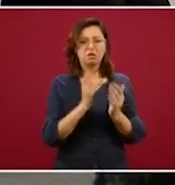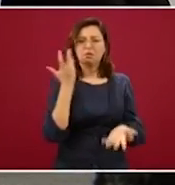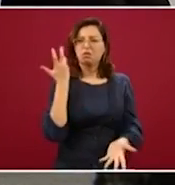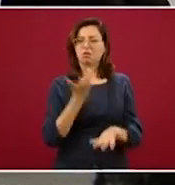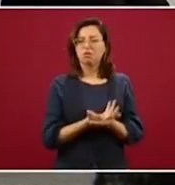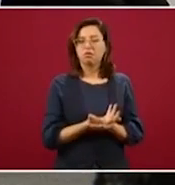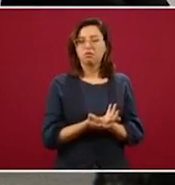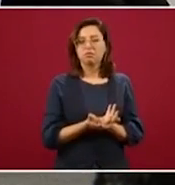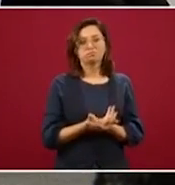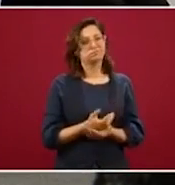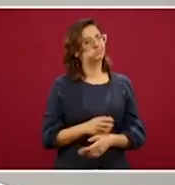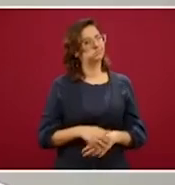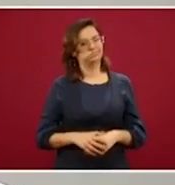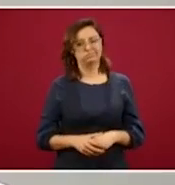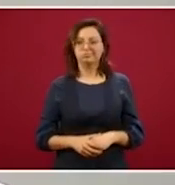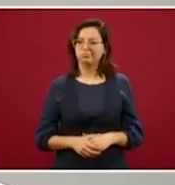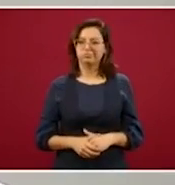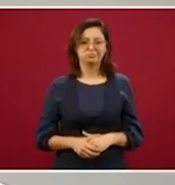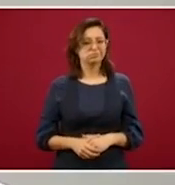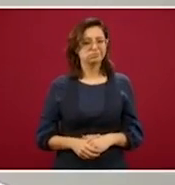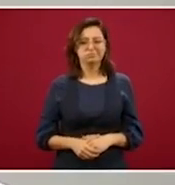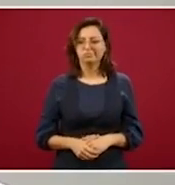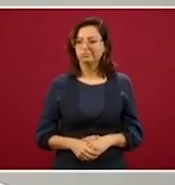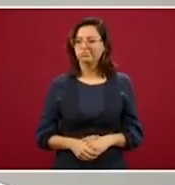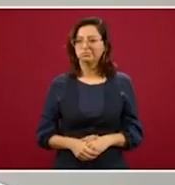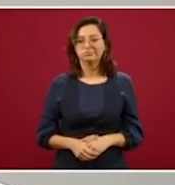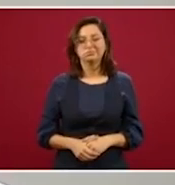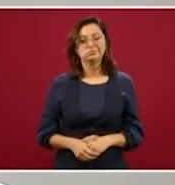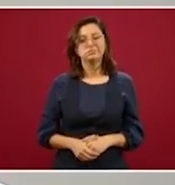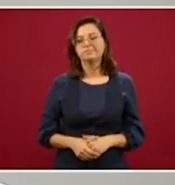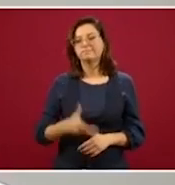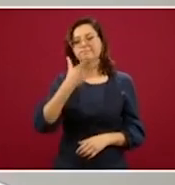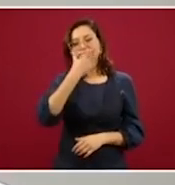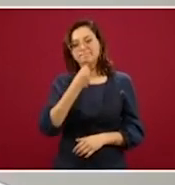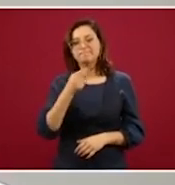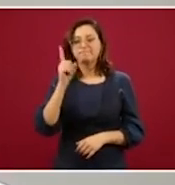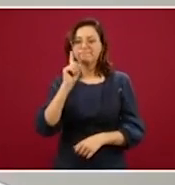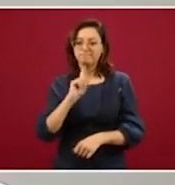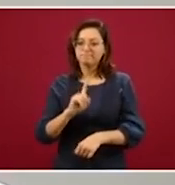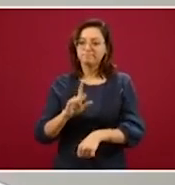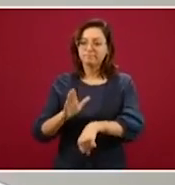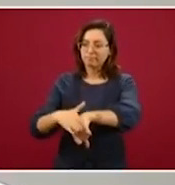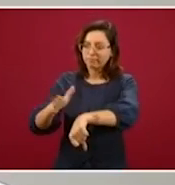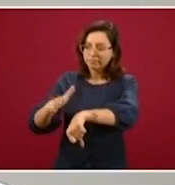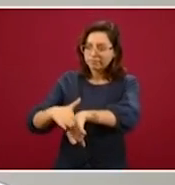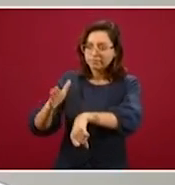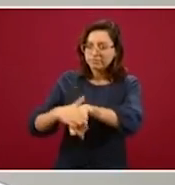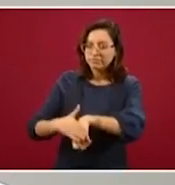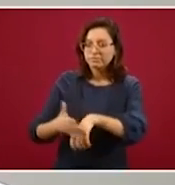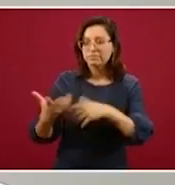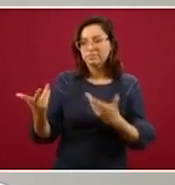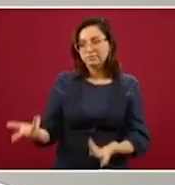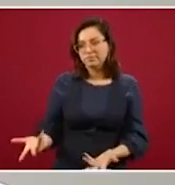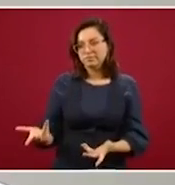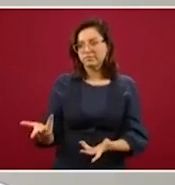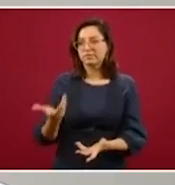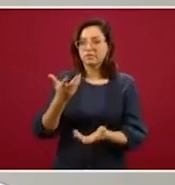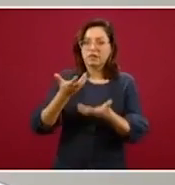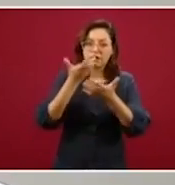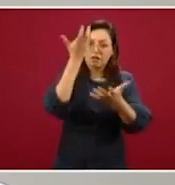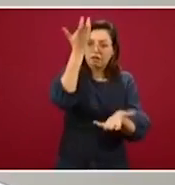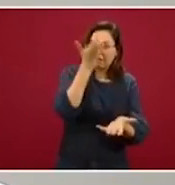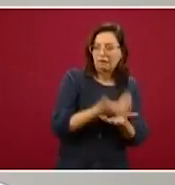Ahí sí que aplica, compañera, compañero, escucha, en la hamaca no se lucha.